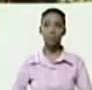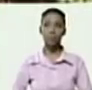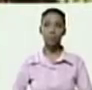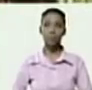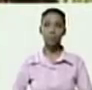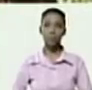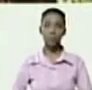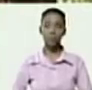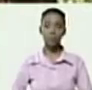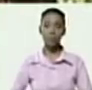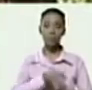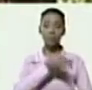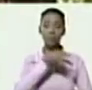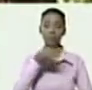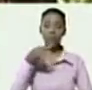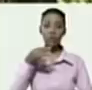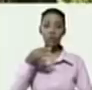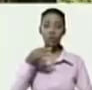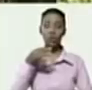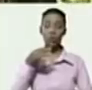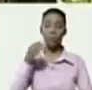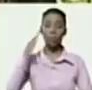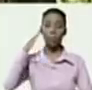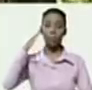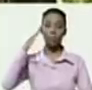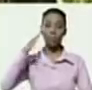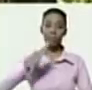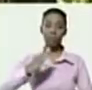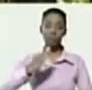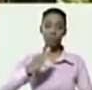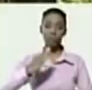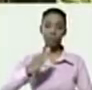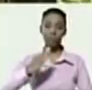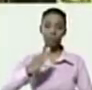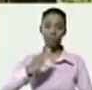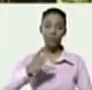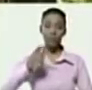Del extraordinario soldado, ser humano,